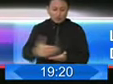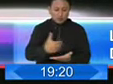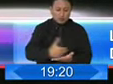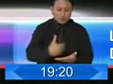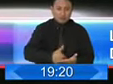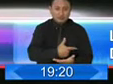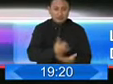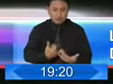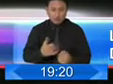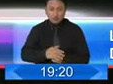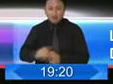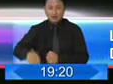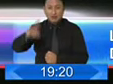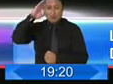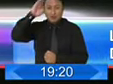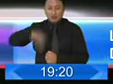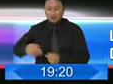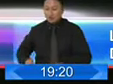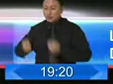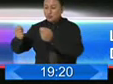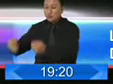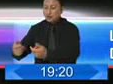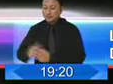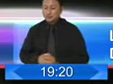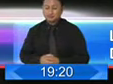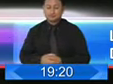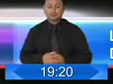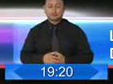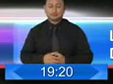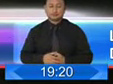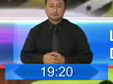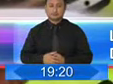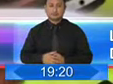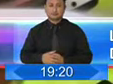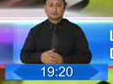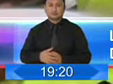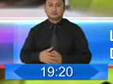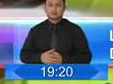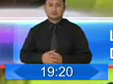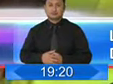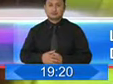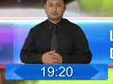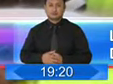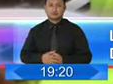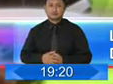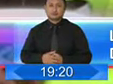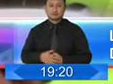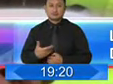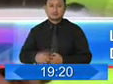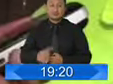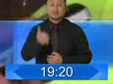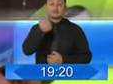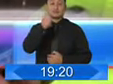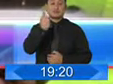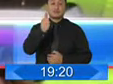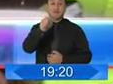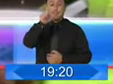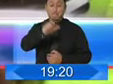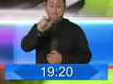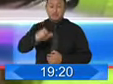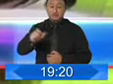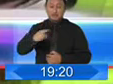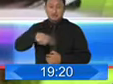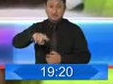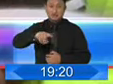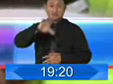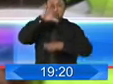mismos que están en conocimiento de las autoridades administradoras de justicia. Se logró la detención de 10 presuntos individuos que